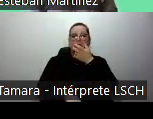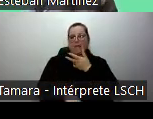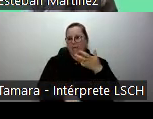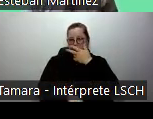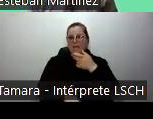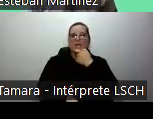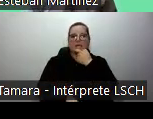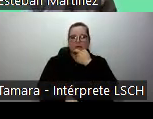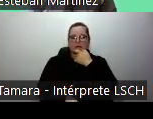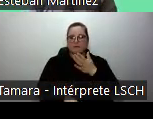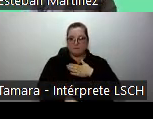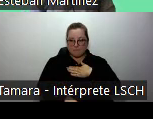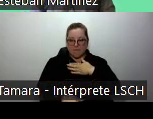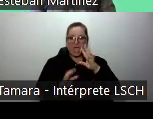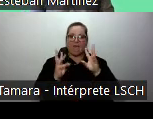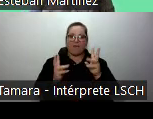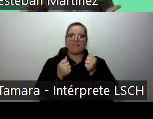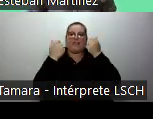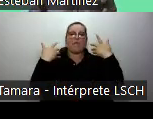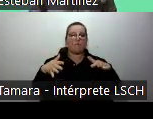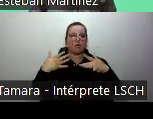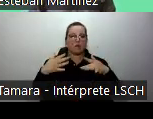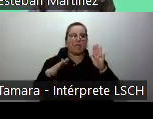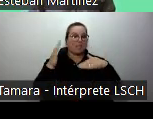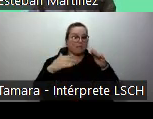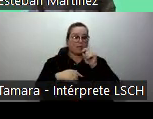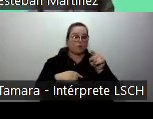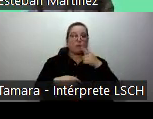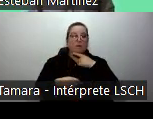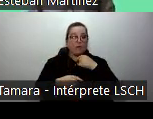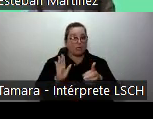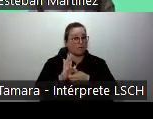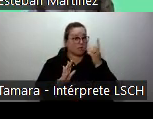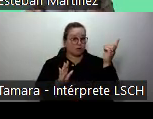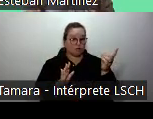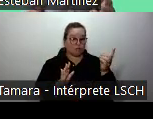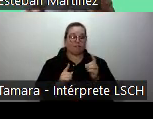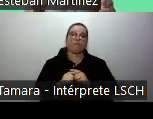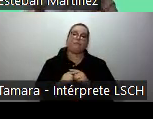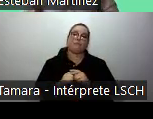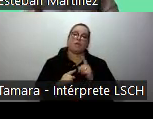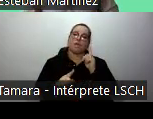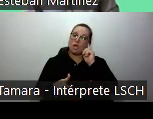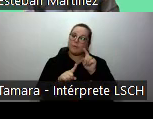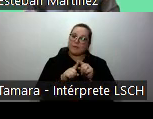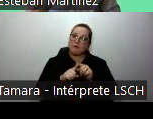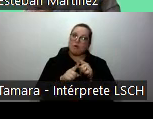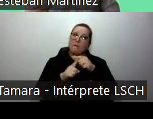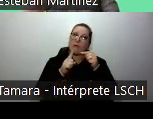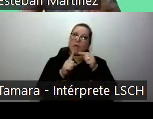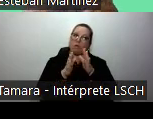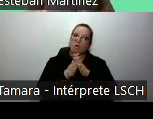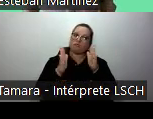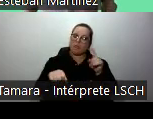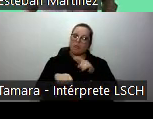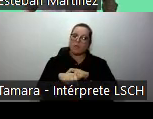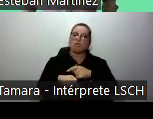habilidad competencia hoy en día esencial dependiendo de lo que tú quieras desarrollar un objetivo a mediano plazo podría ser alguien dice